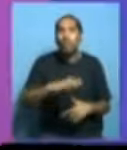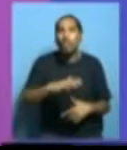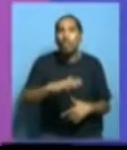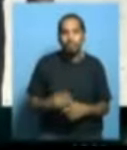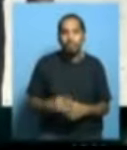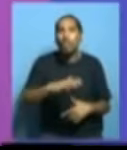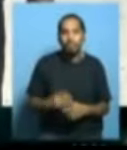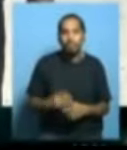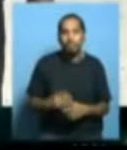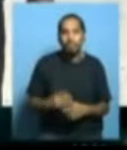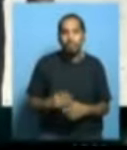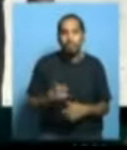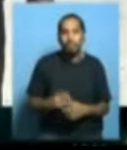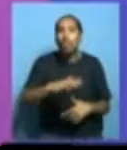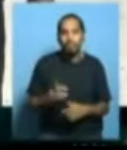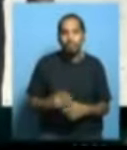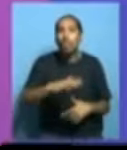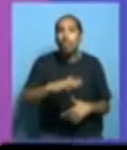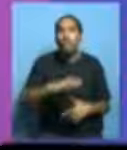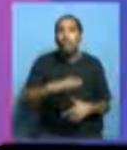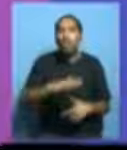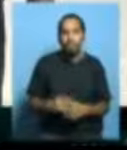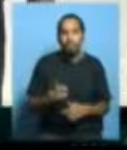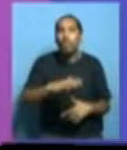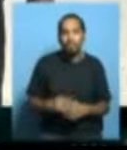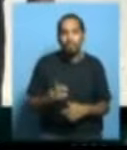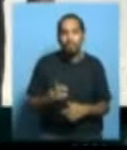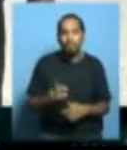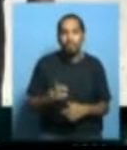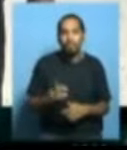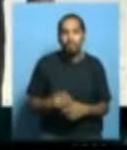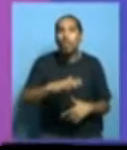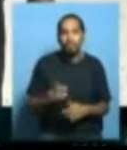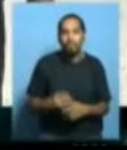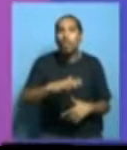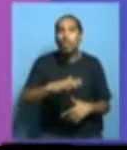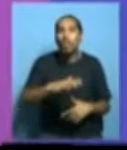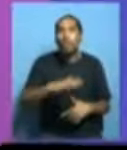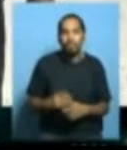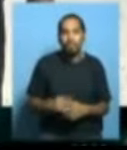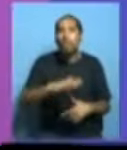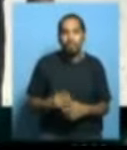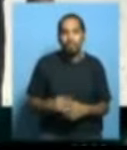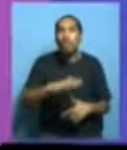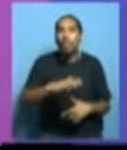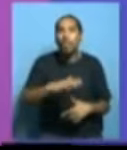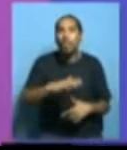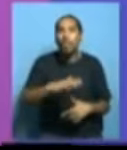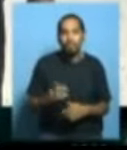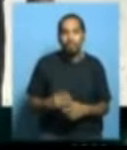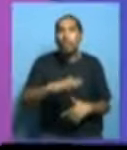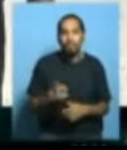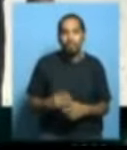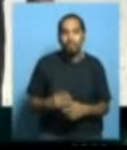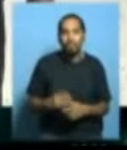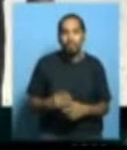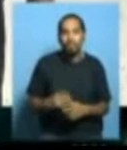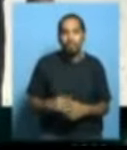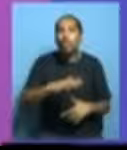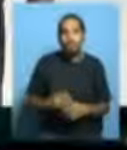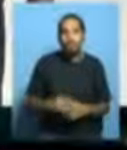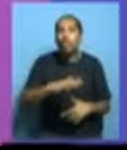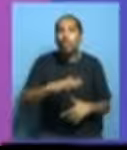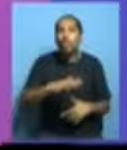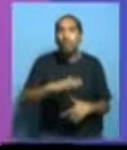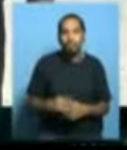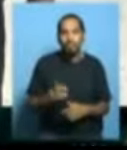de gas natural y por motivo del cual se produjo los cortes y reducción de tránsito por parte del comando y seguridad vial. Bien, le agradezco mucho. Sí, Marcelo,